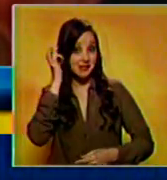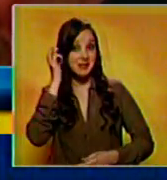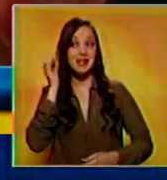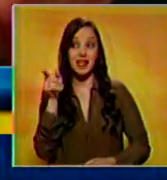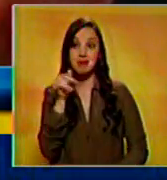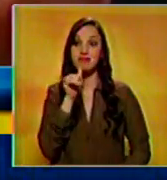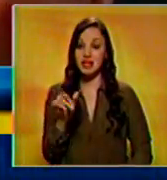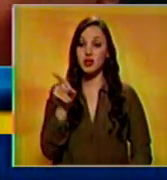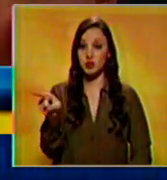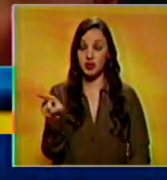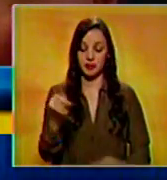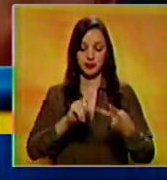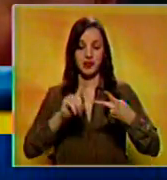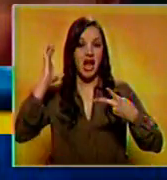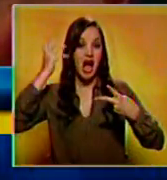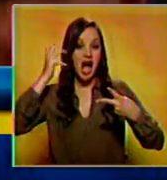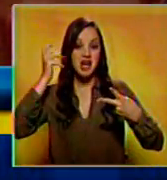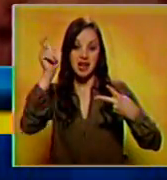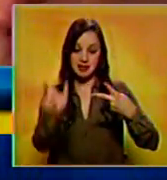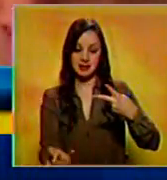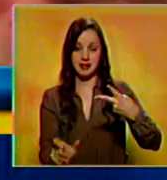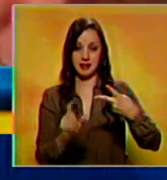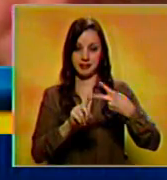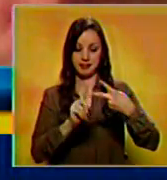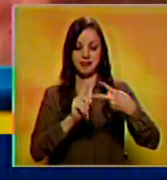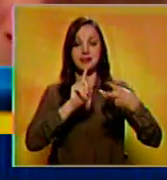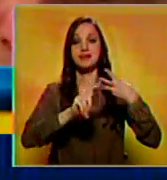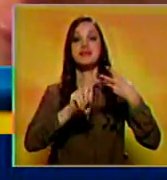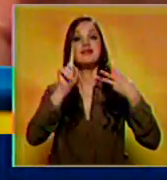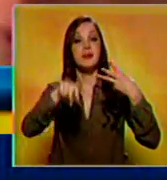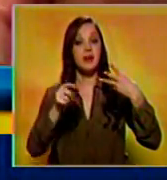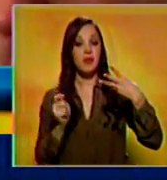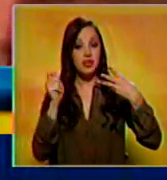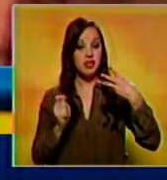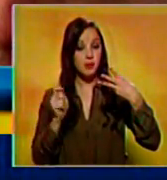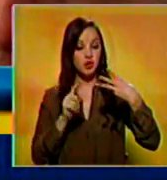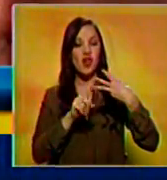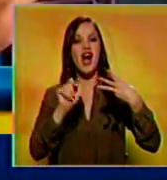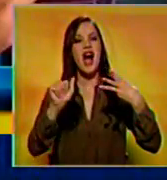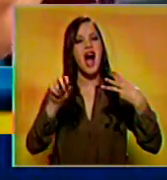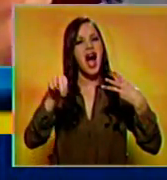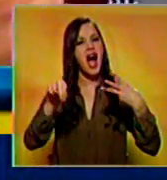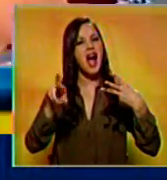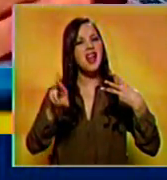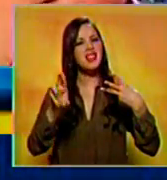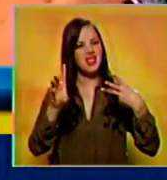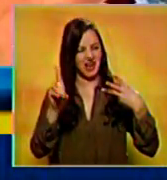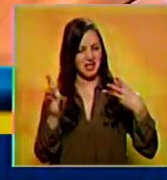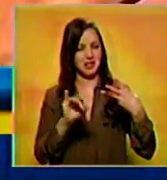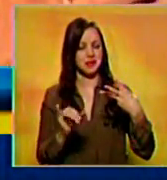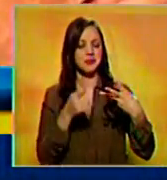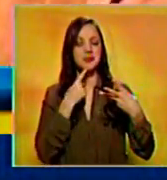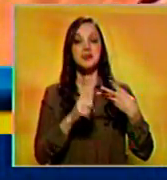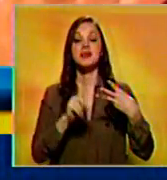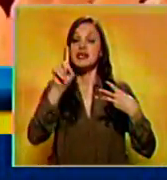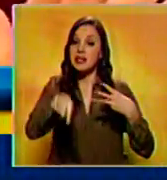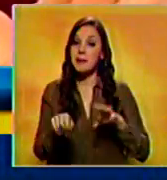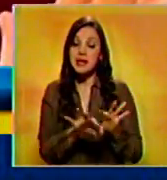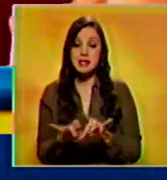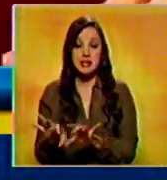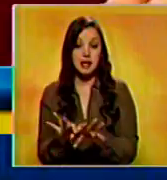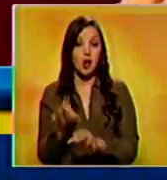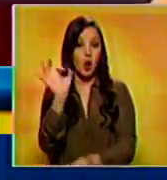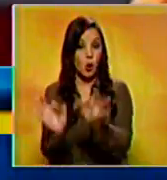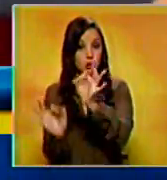Fernández El canciller Héctor timt y el diputado Andrés larroque entre tanto el de Justicia Julián